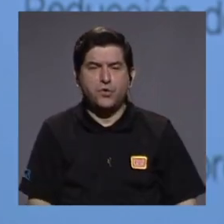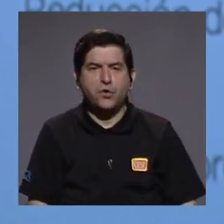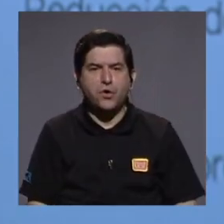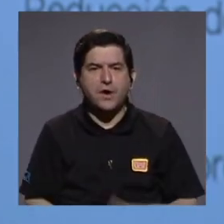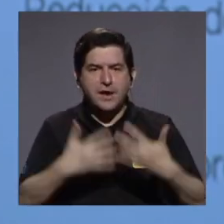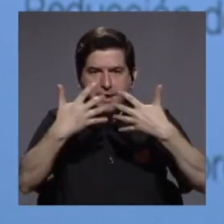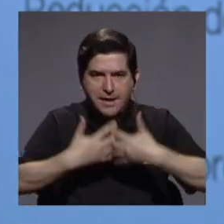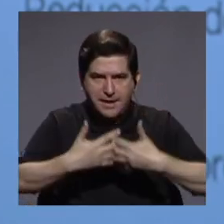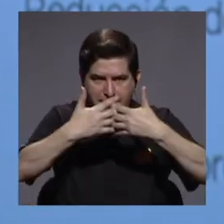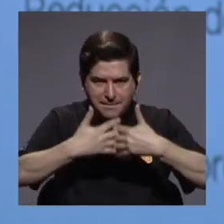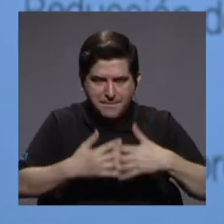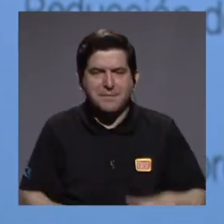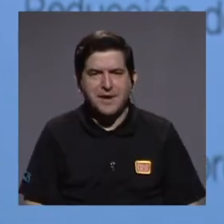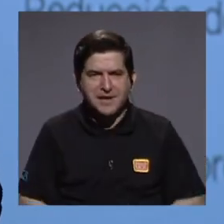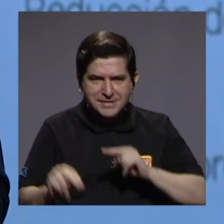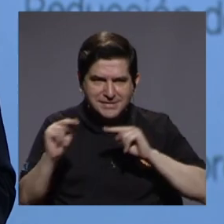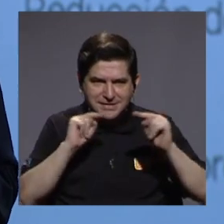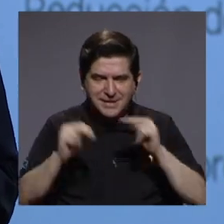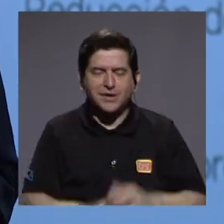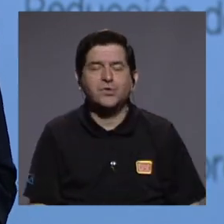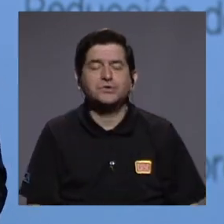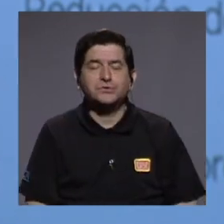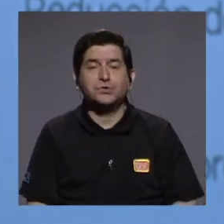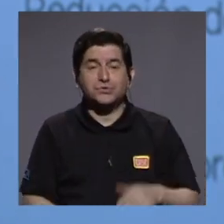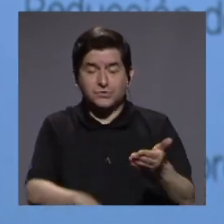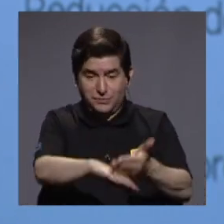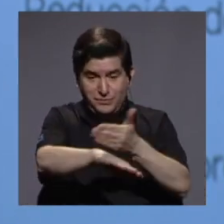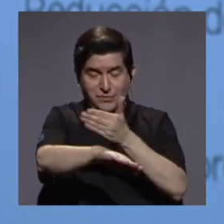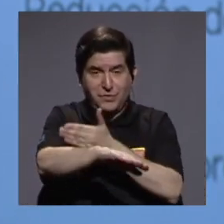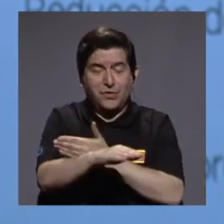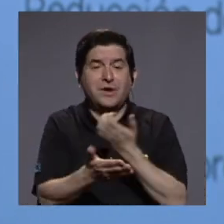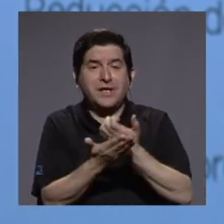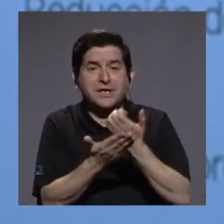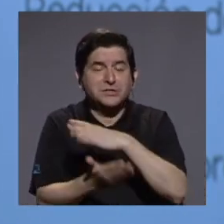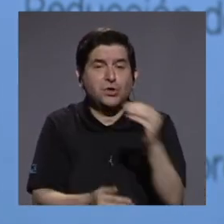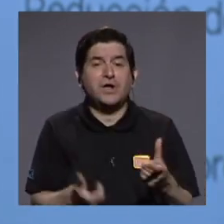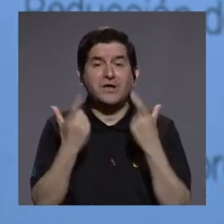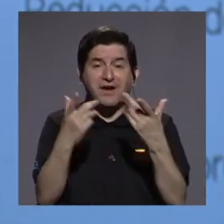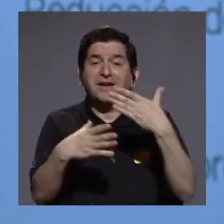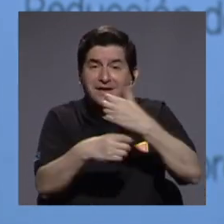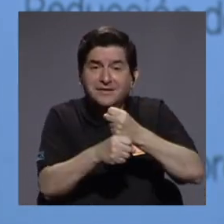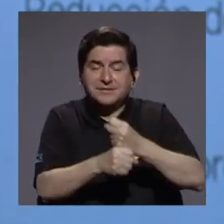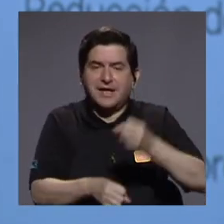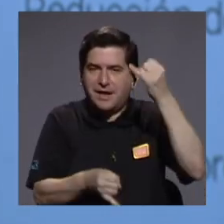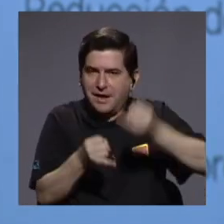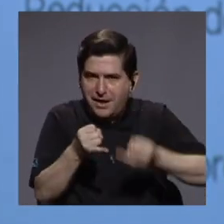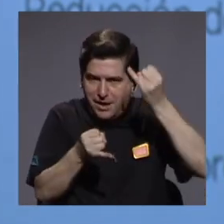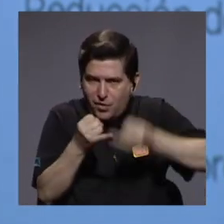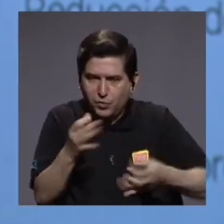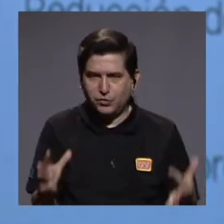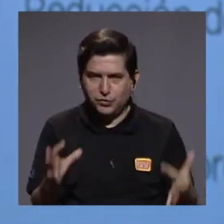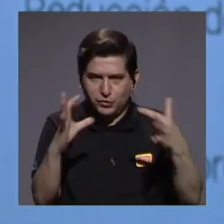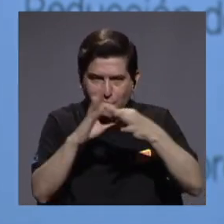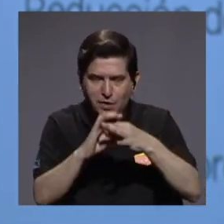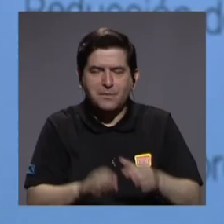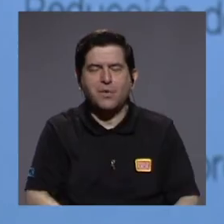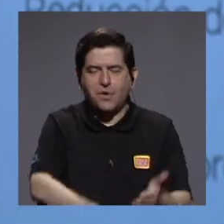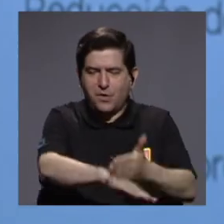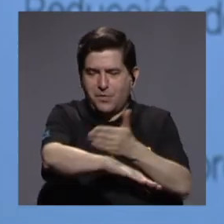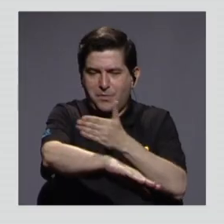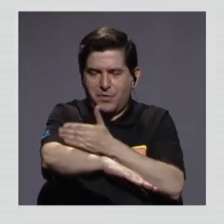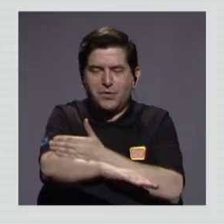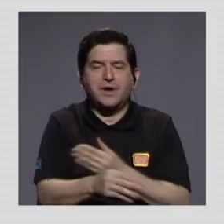negocios que van a generar crecimiento económico y riqueza y el último aspecto relacionado con la mejora en la